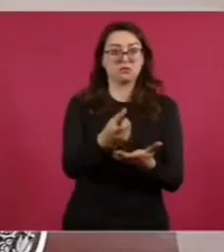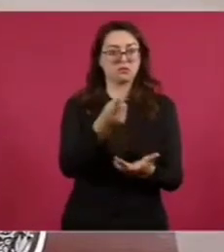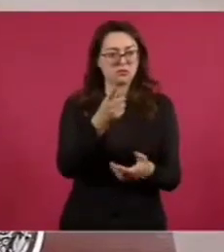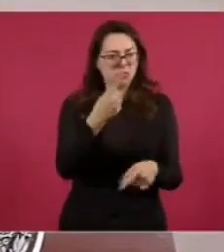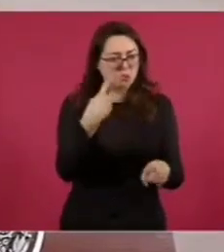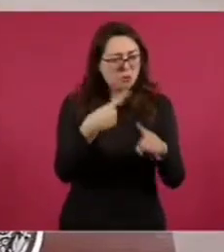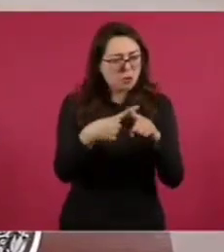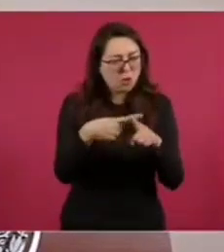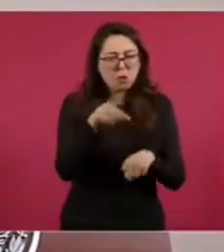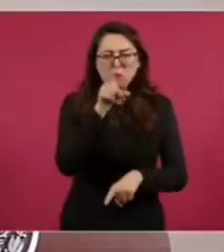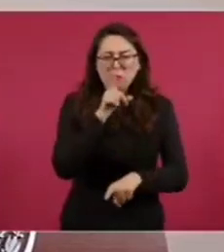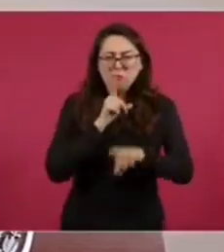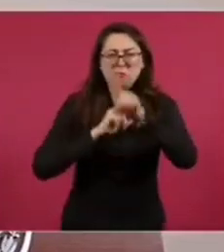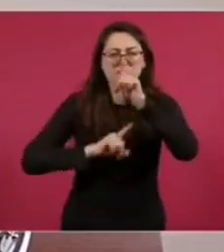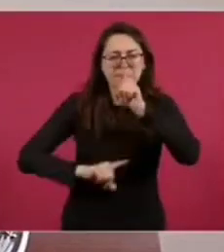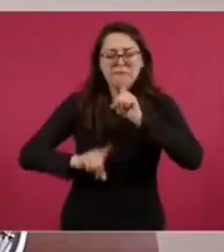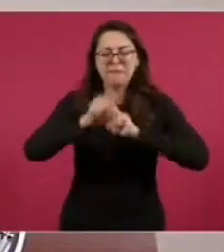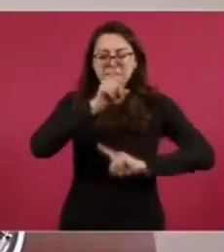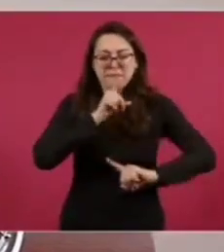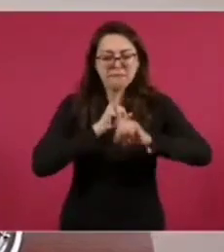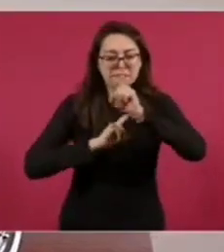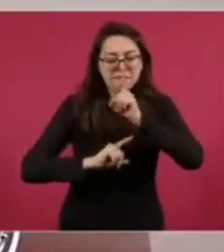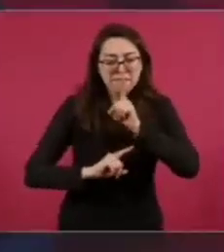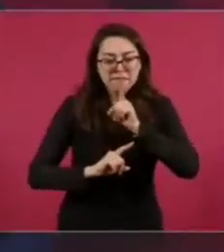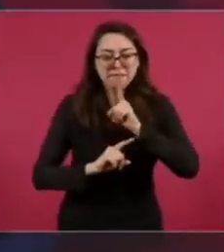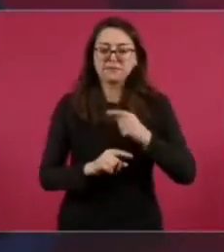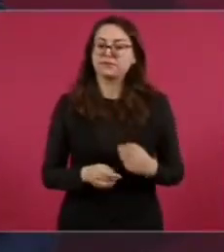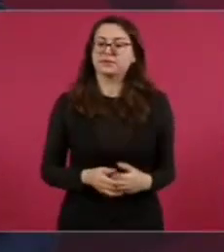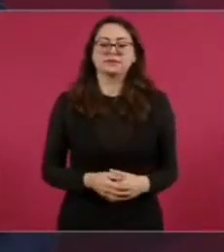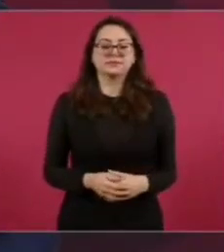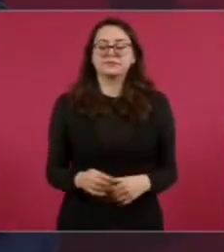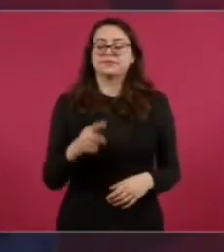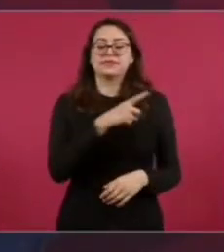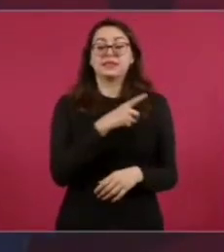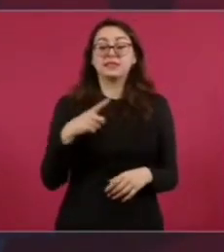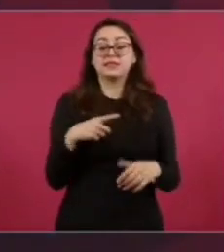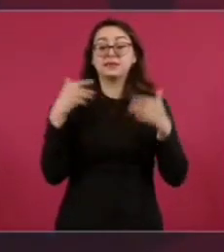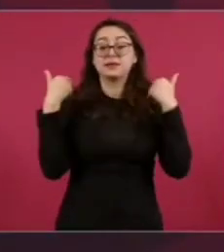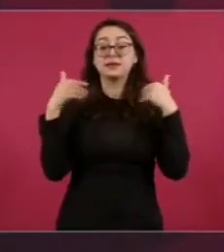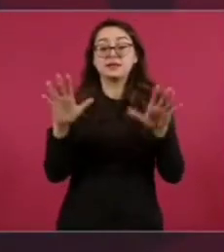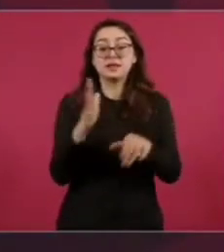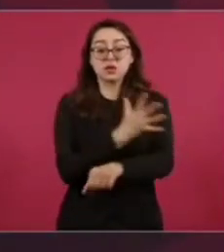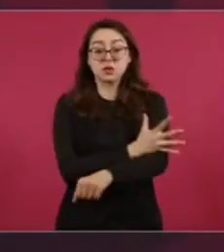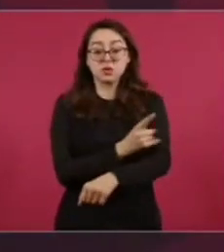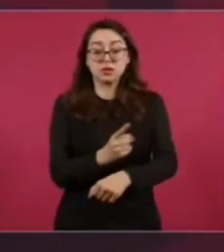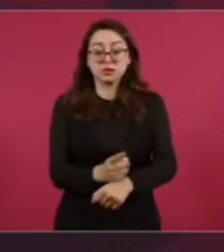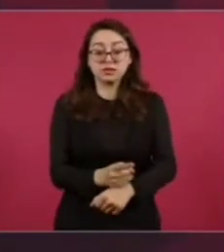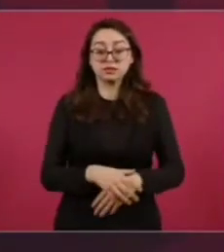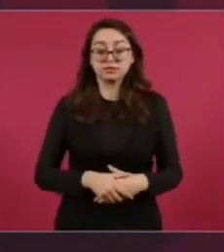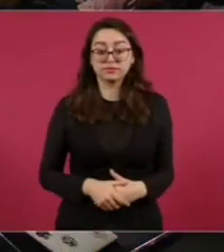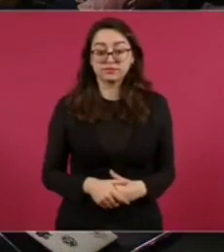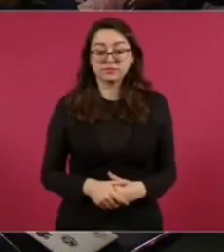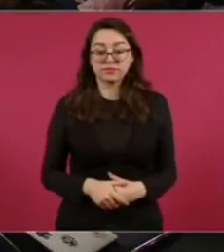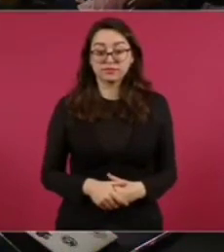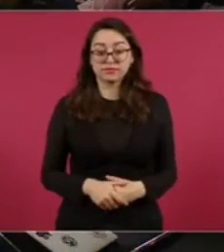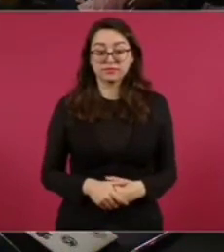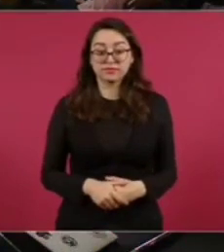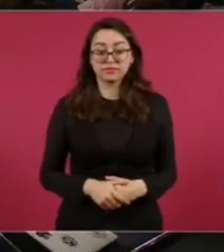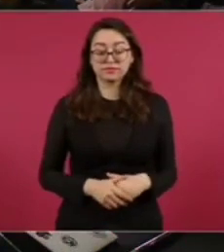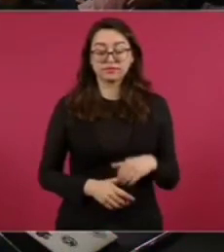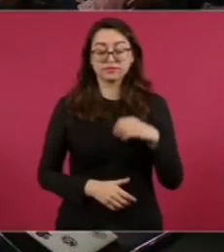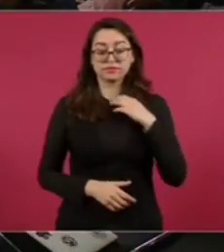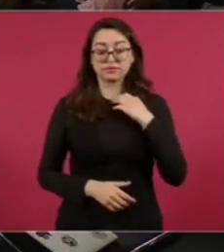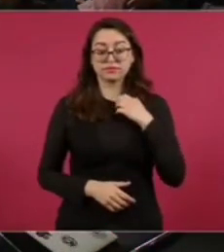deberían de actuar con honestidad. Pero si nosotros le entregamos nuestro teléfono en algo así, ya